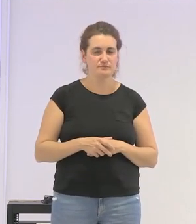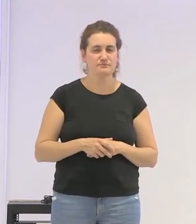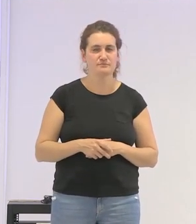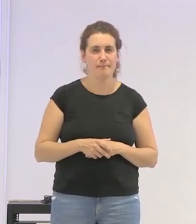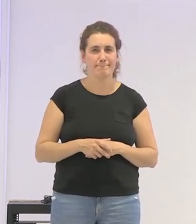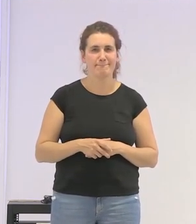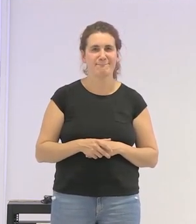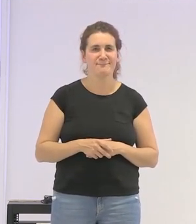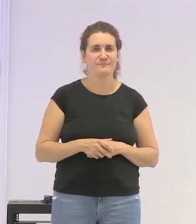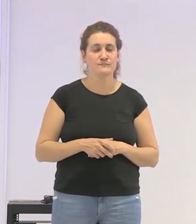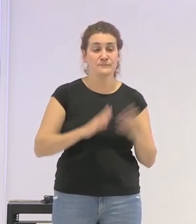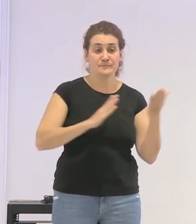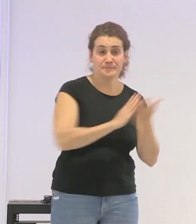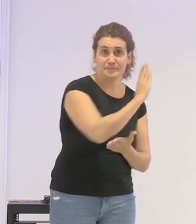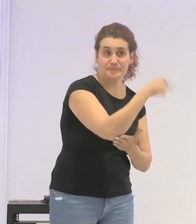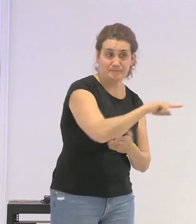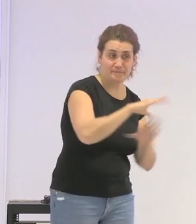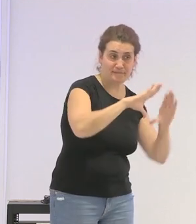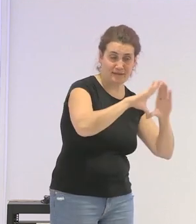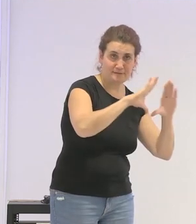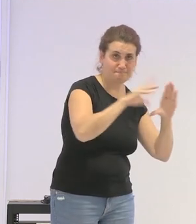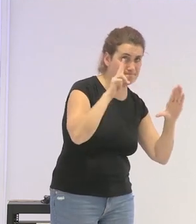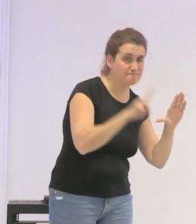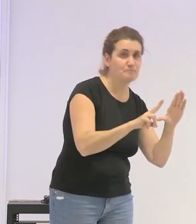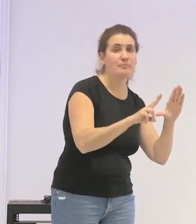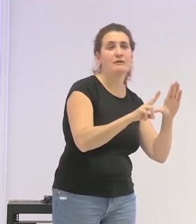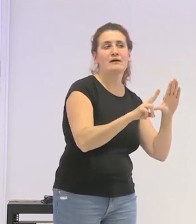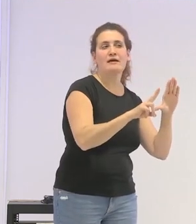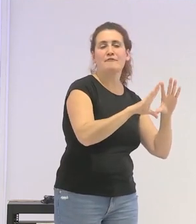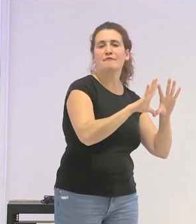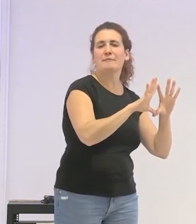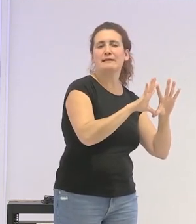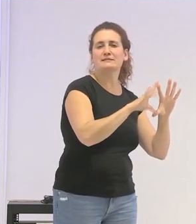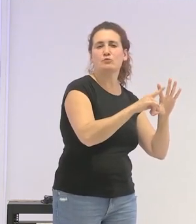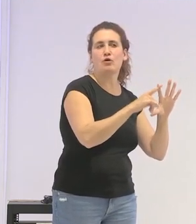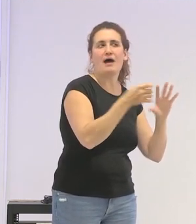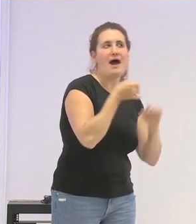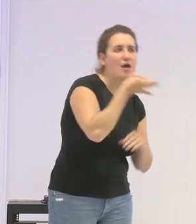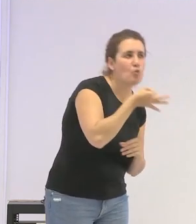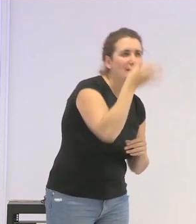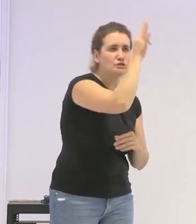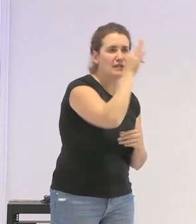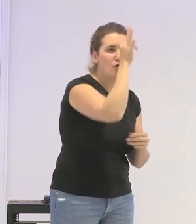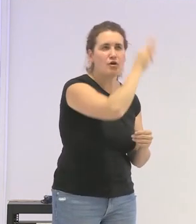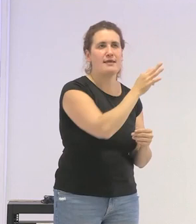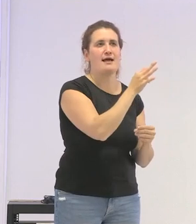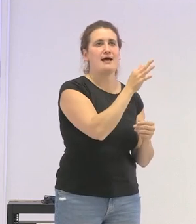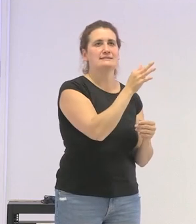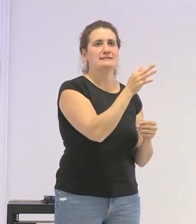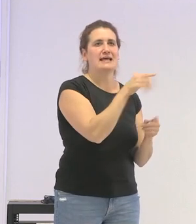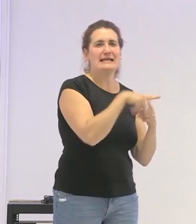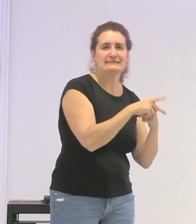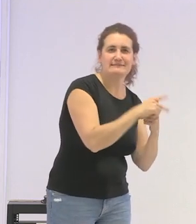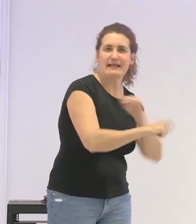porque por una parte hemos visto que el feminismo puede generar, digamos, argumentos, teorías, contraestrategias discursivas